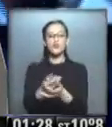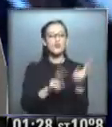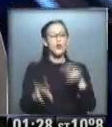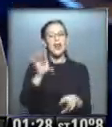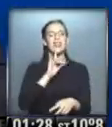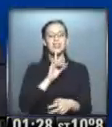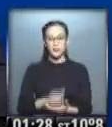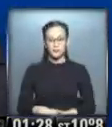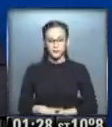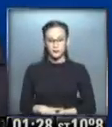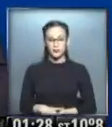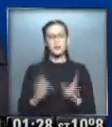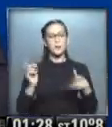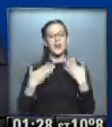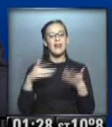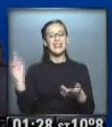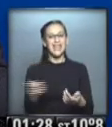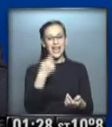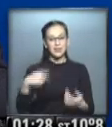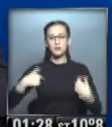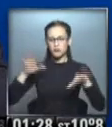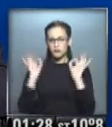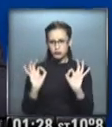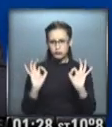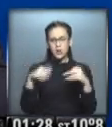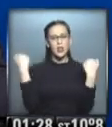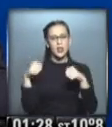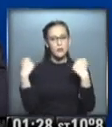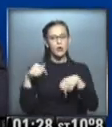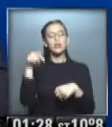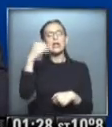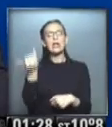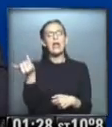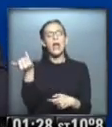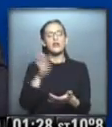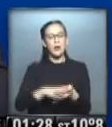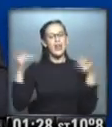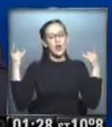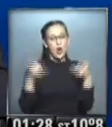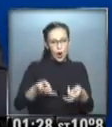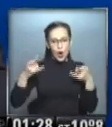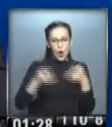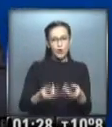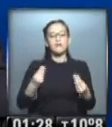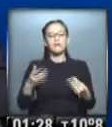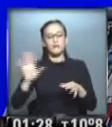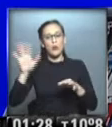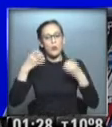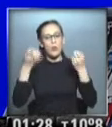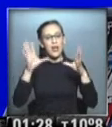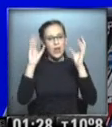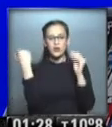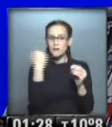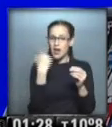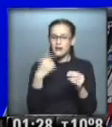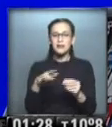hablando de tenis. Muy completo el deporte, entonces, ¿qué tenemos en el rock? Maxi Martino, buenas noches.